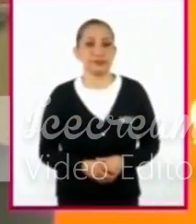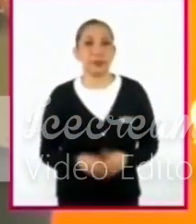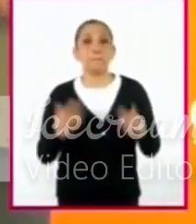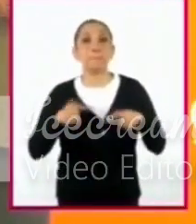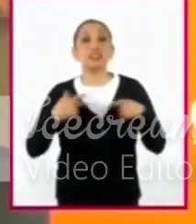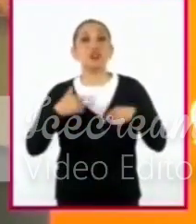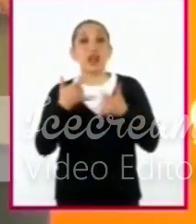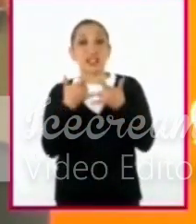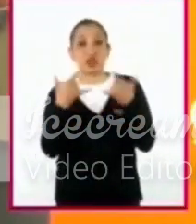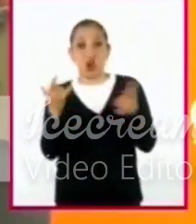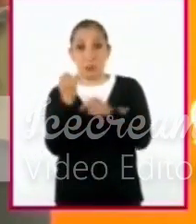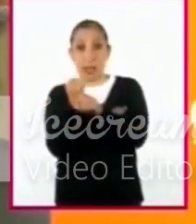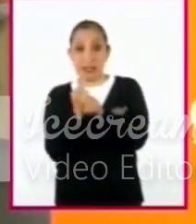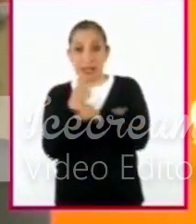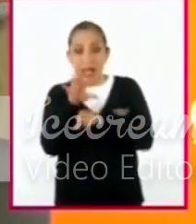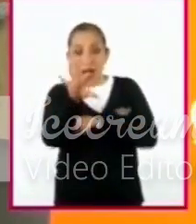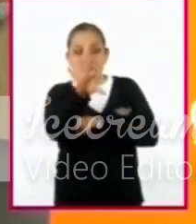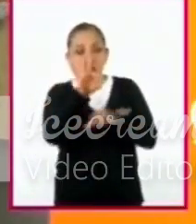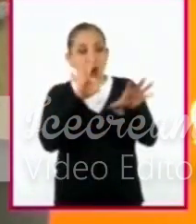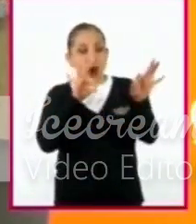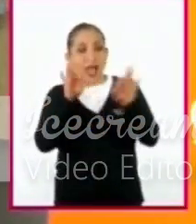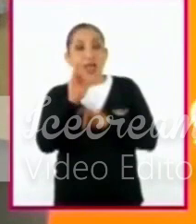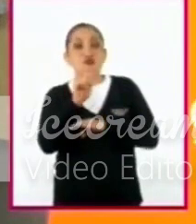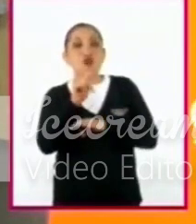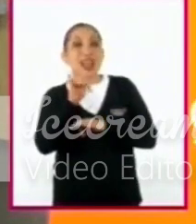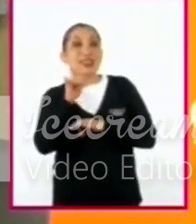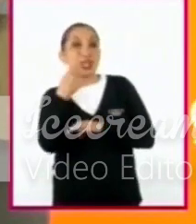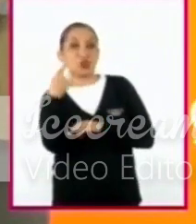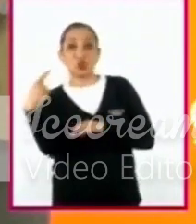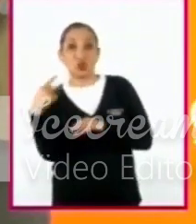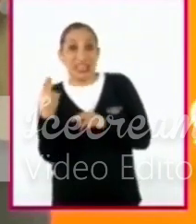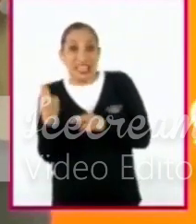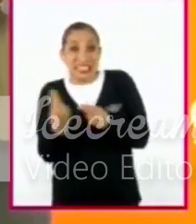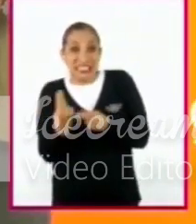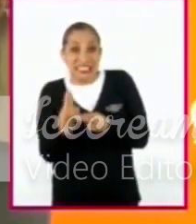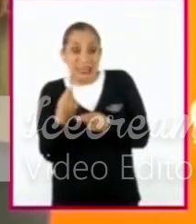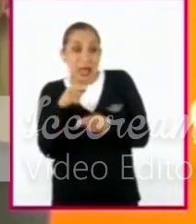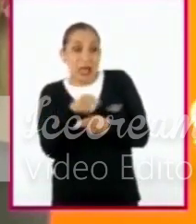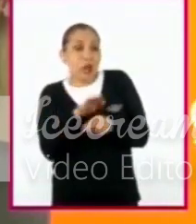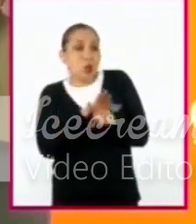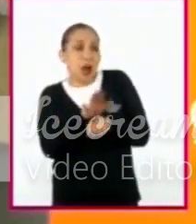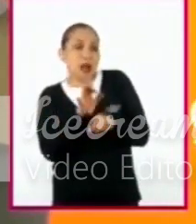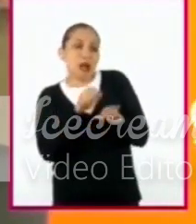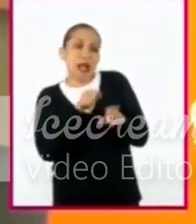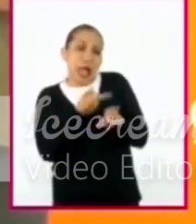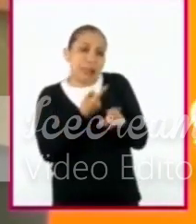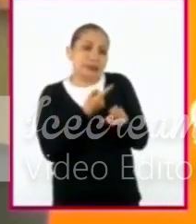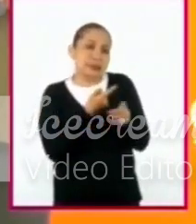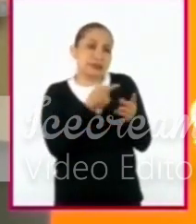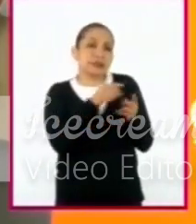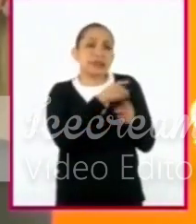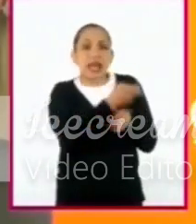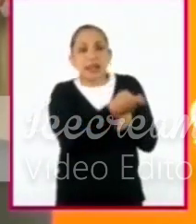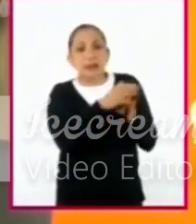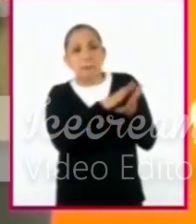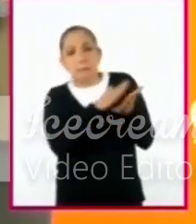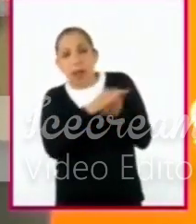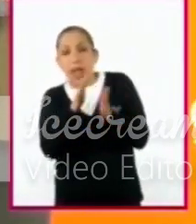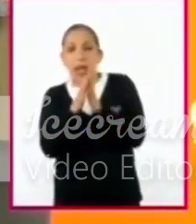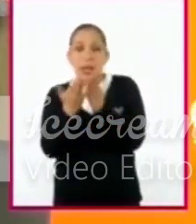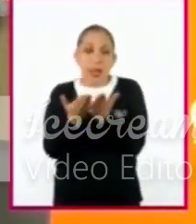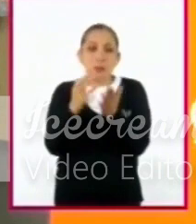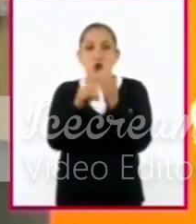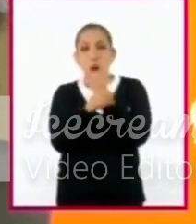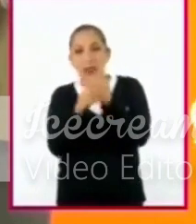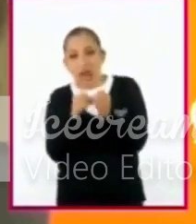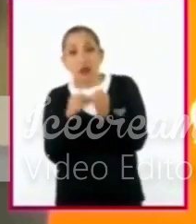historiador selecciona las fuentes que necesita y decide de qué tipo serán a partir del acontecimiento que